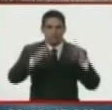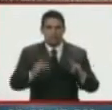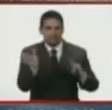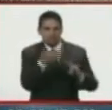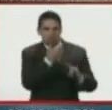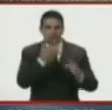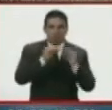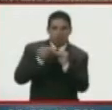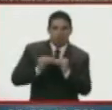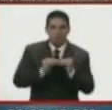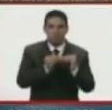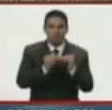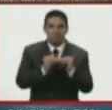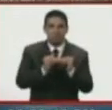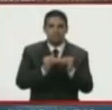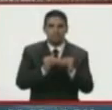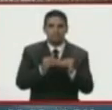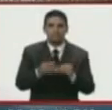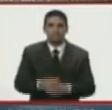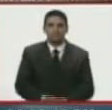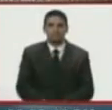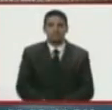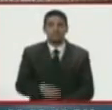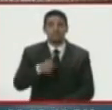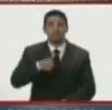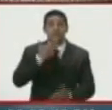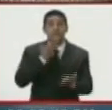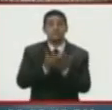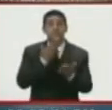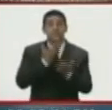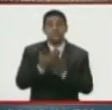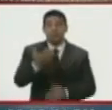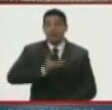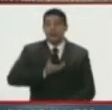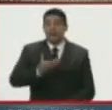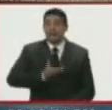Grandes. Yo le pido al alcalde Ramón Muchacho que se pronuncie.